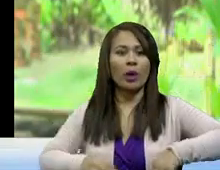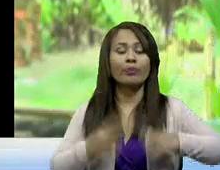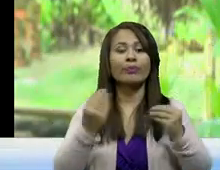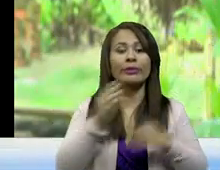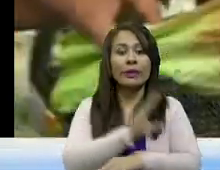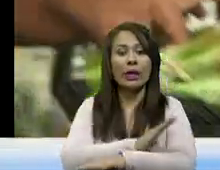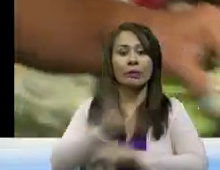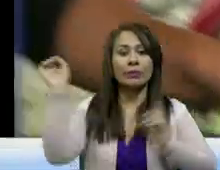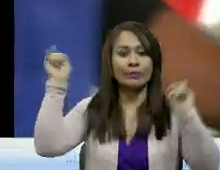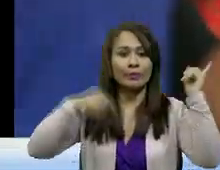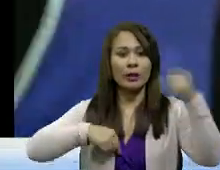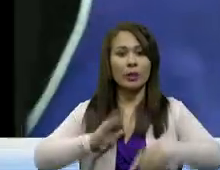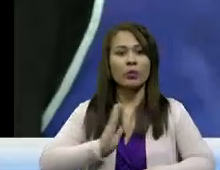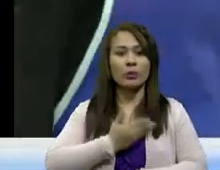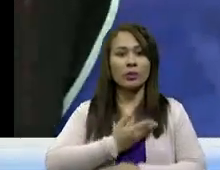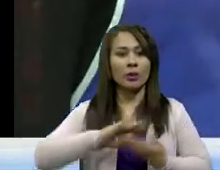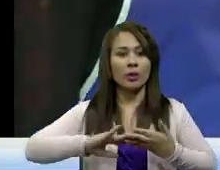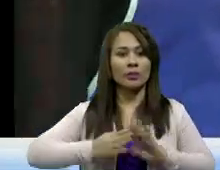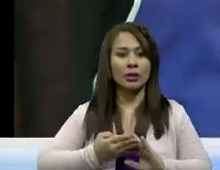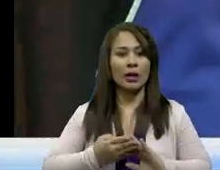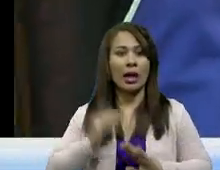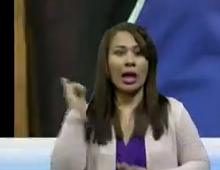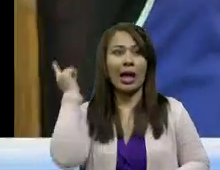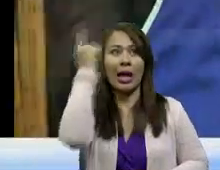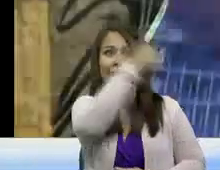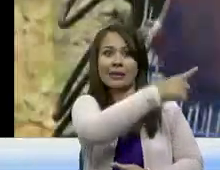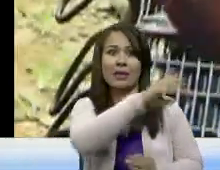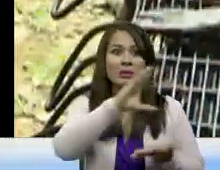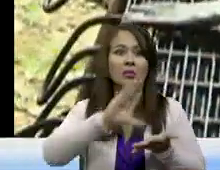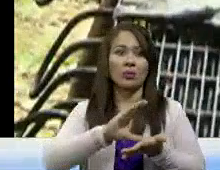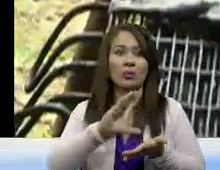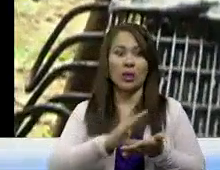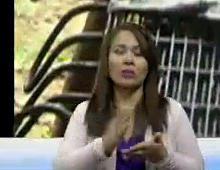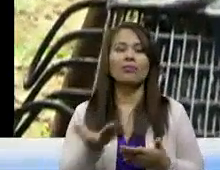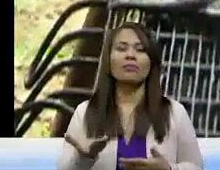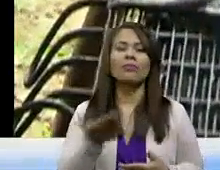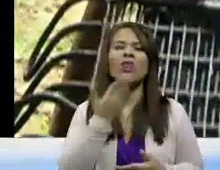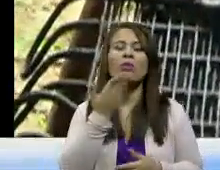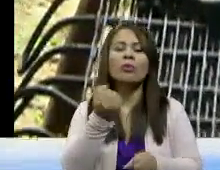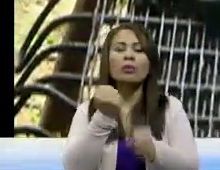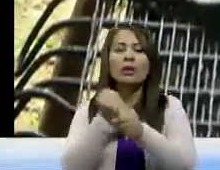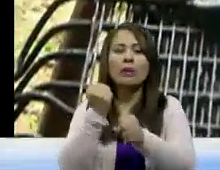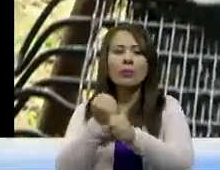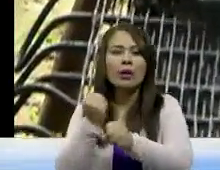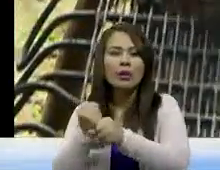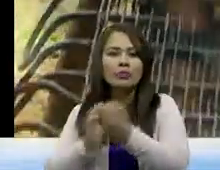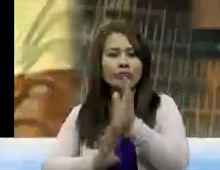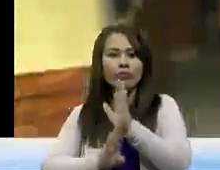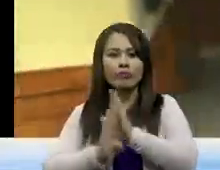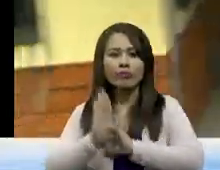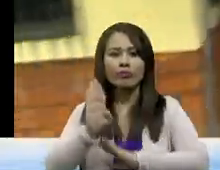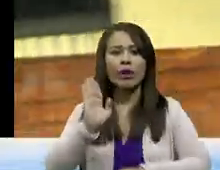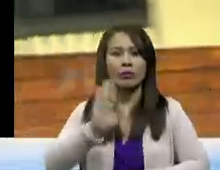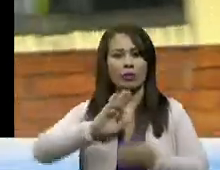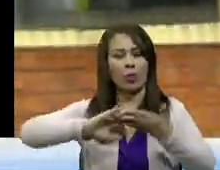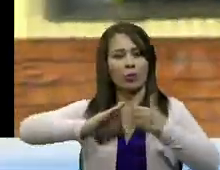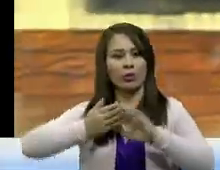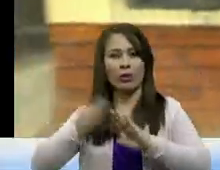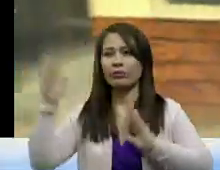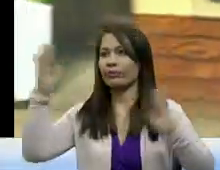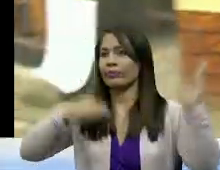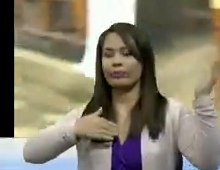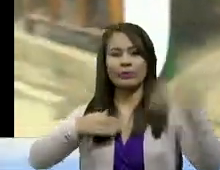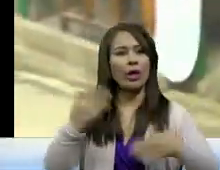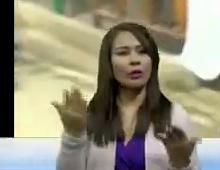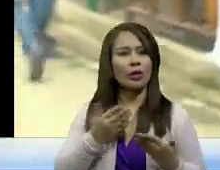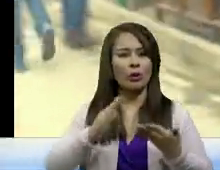campesinas o nuestras etnias hacia la ciudad, dando el trabajo o desarrollando el trabajo comunitario dentro